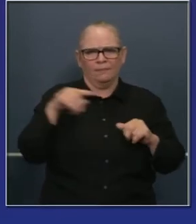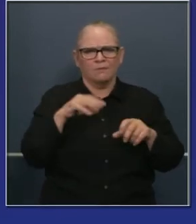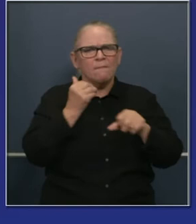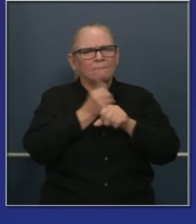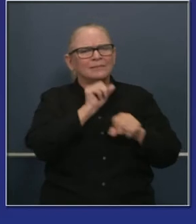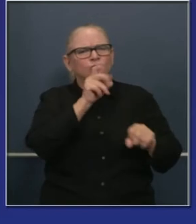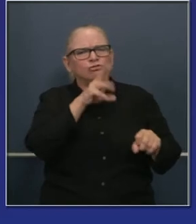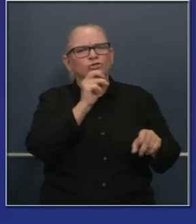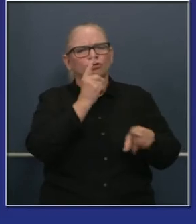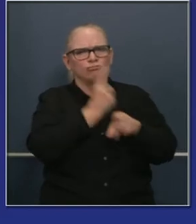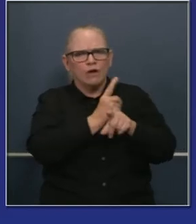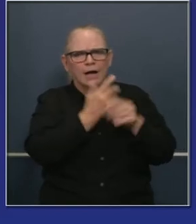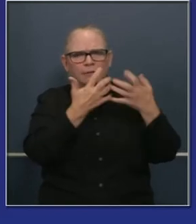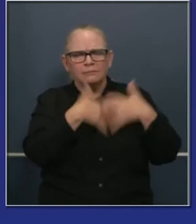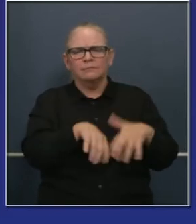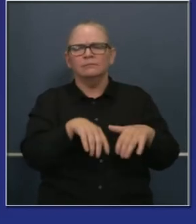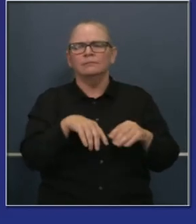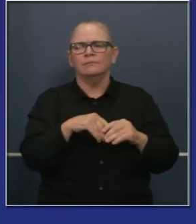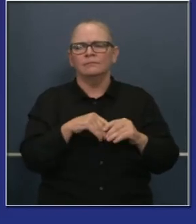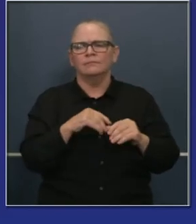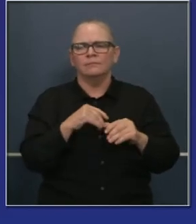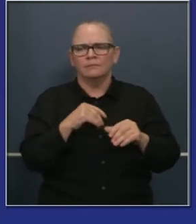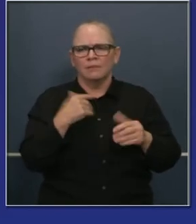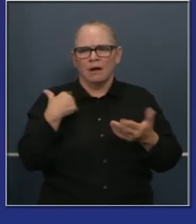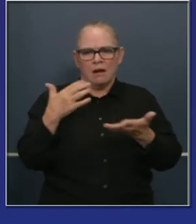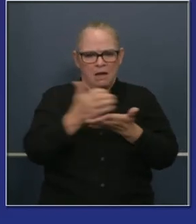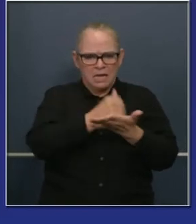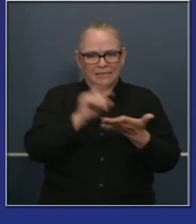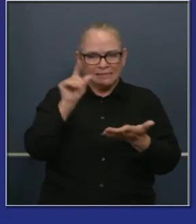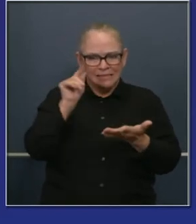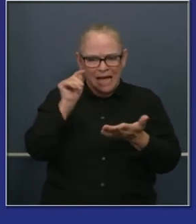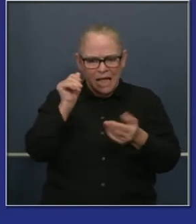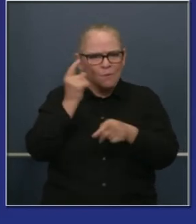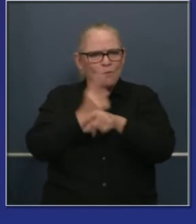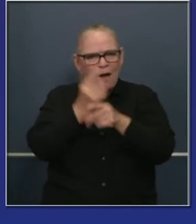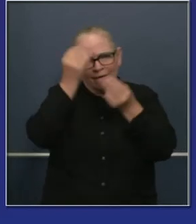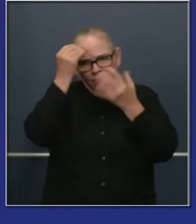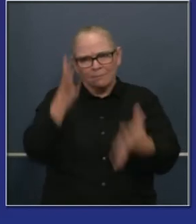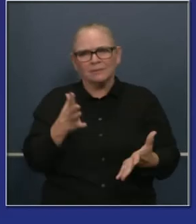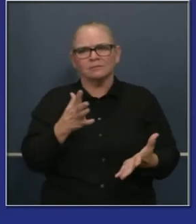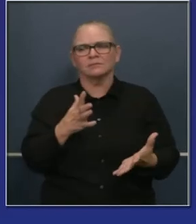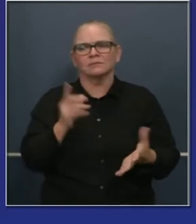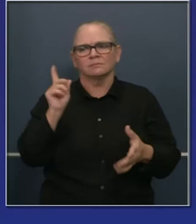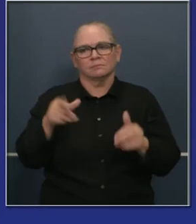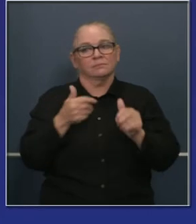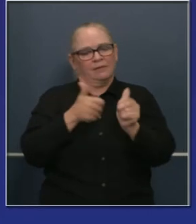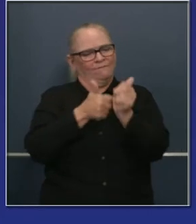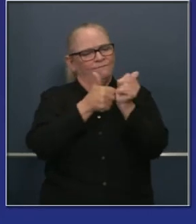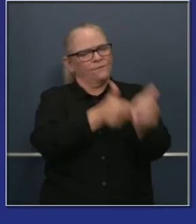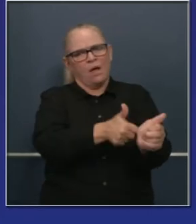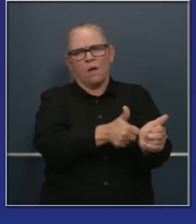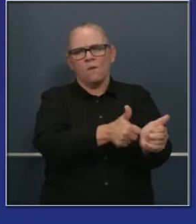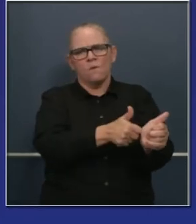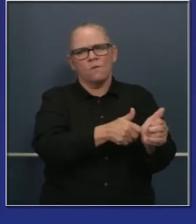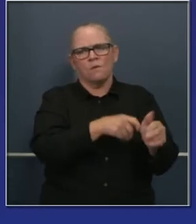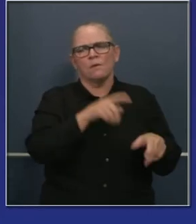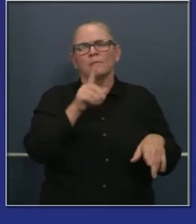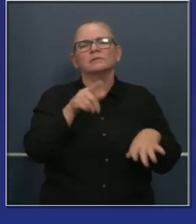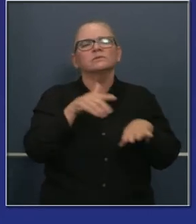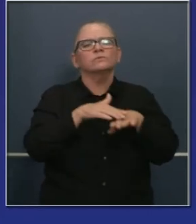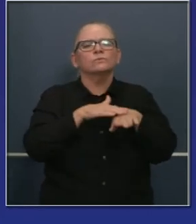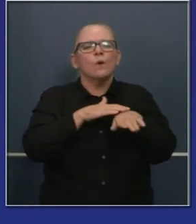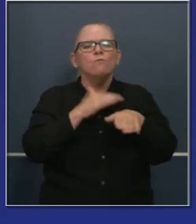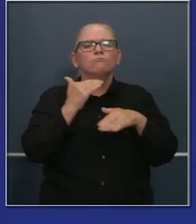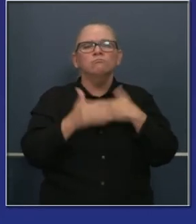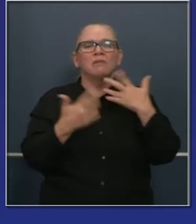los números si nos queremos asegurar de tener la data al nosotros y seguir con el plan restrictivo